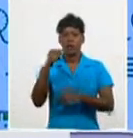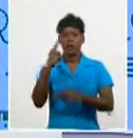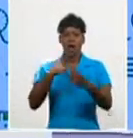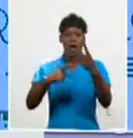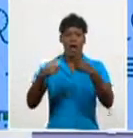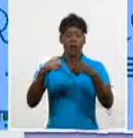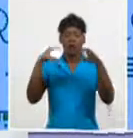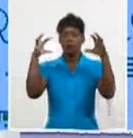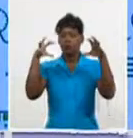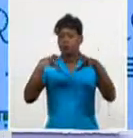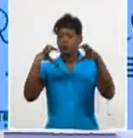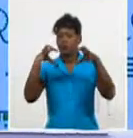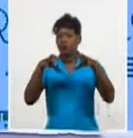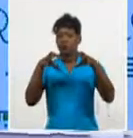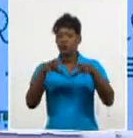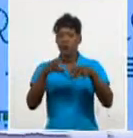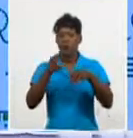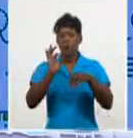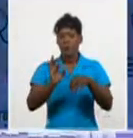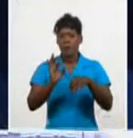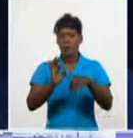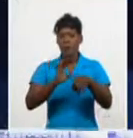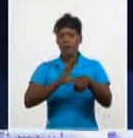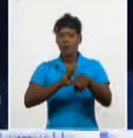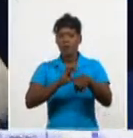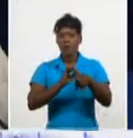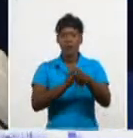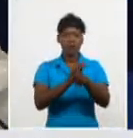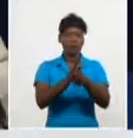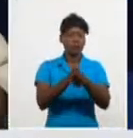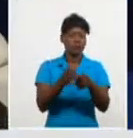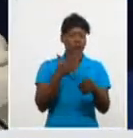la COVID-19? Bueno, eso